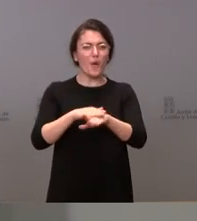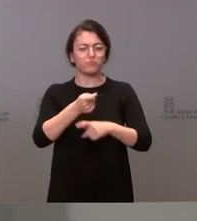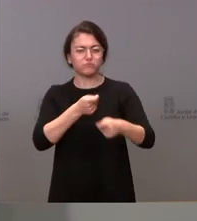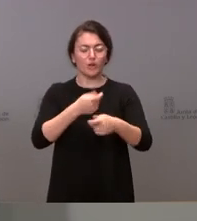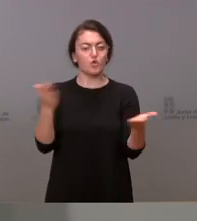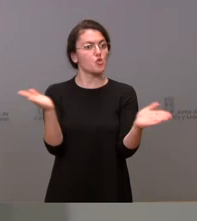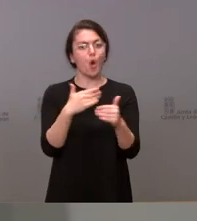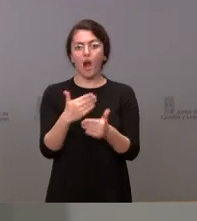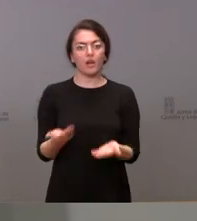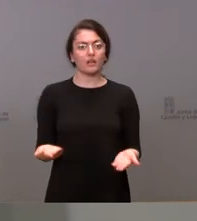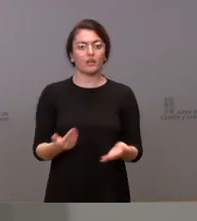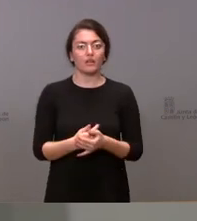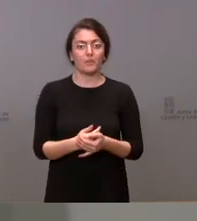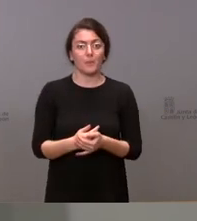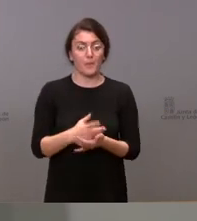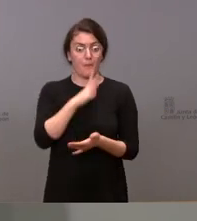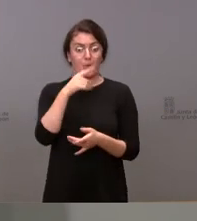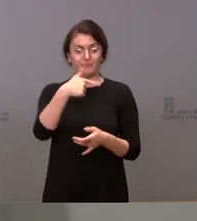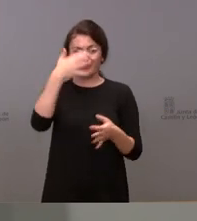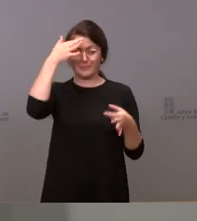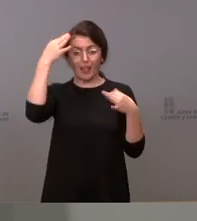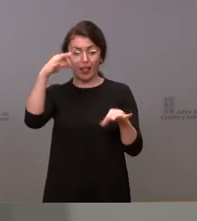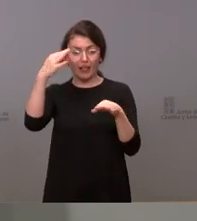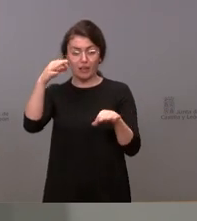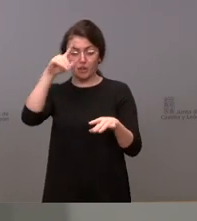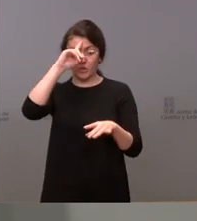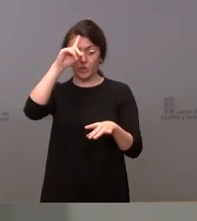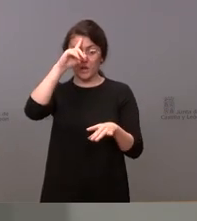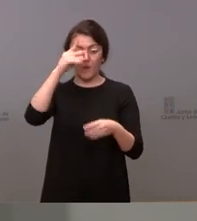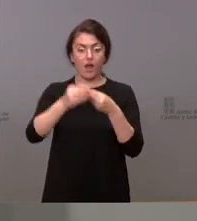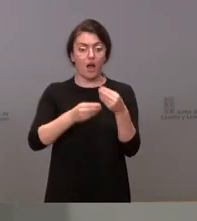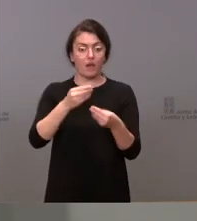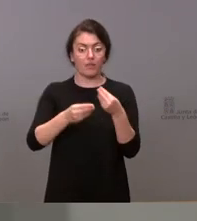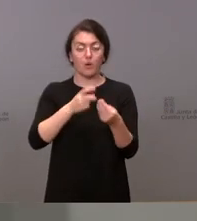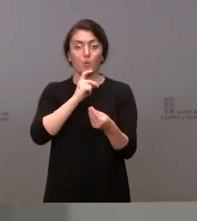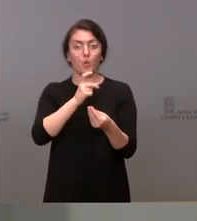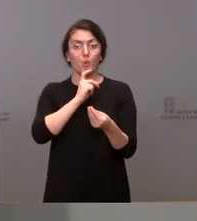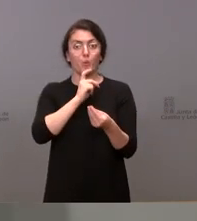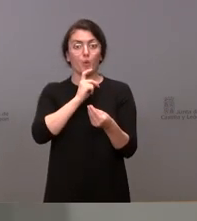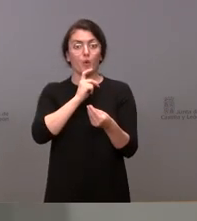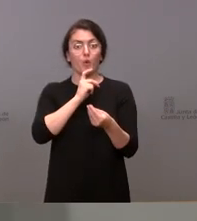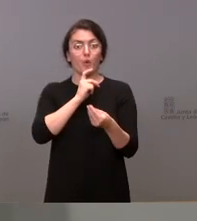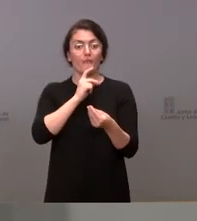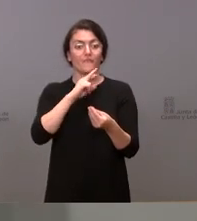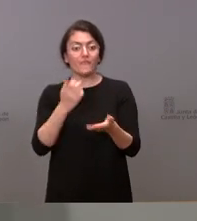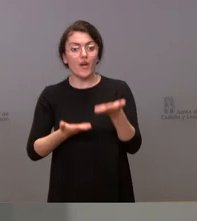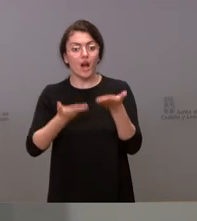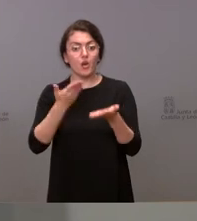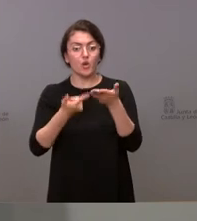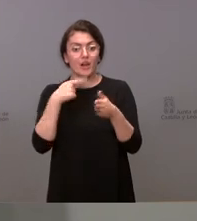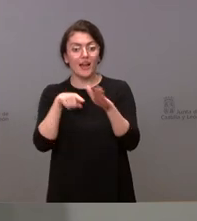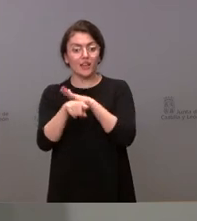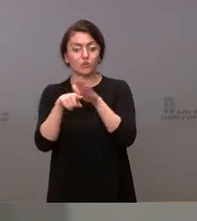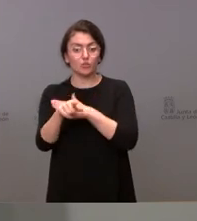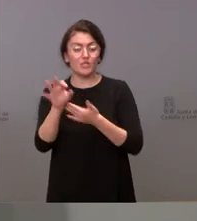No está capacitado porque es que desconoce los rudimentos de cómo se valora la gestión de un servicio